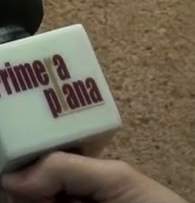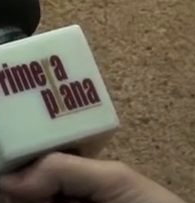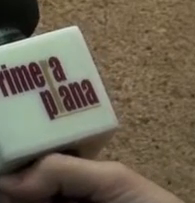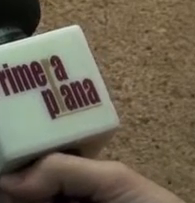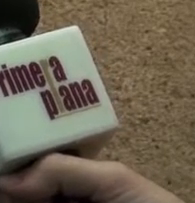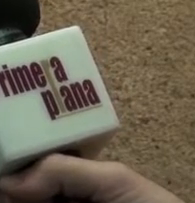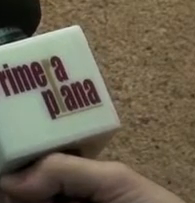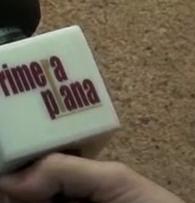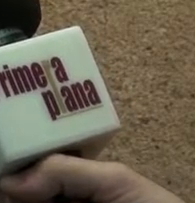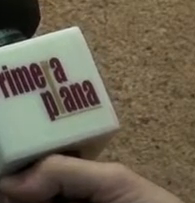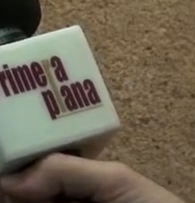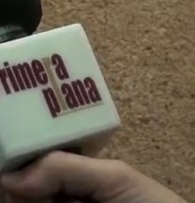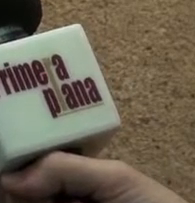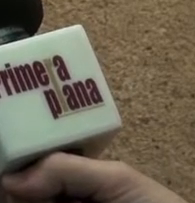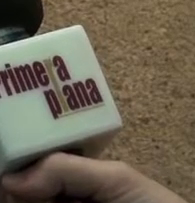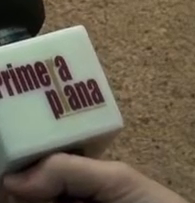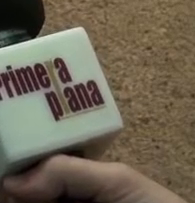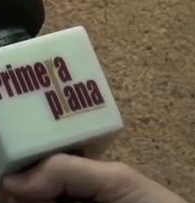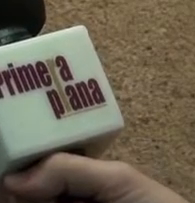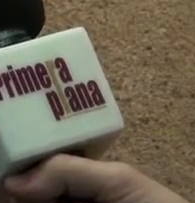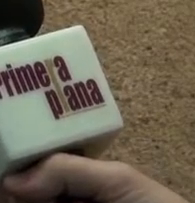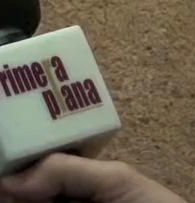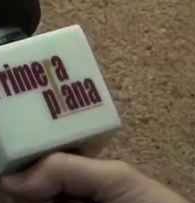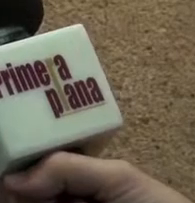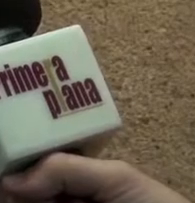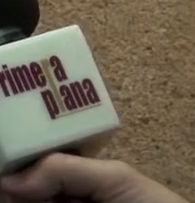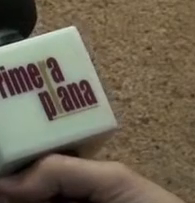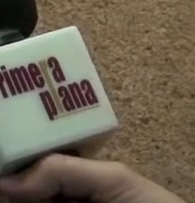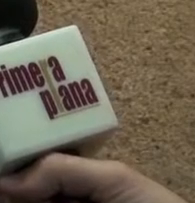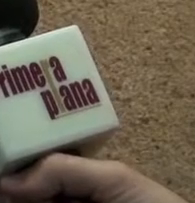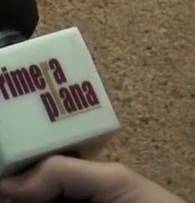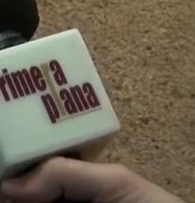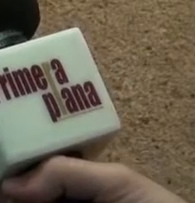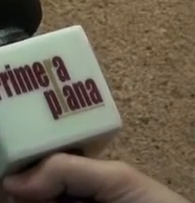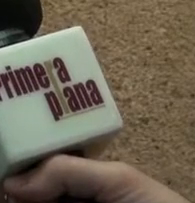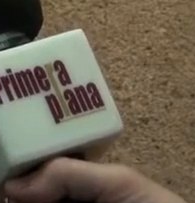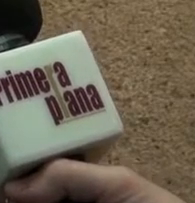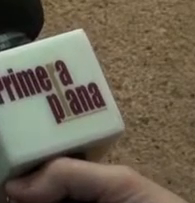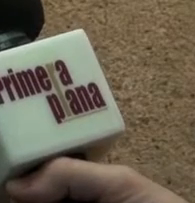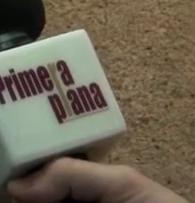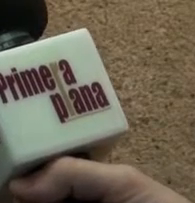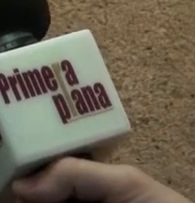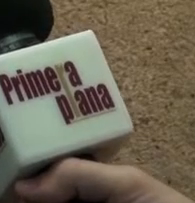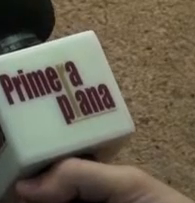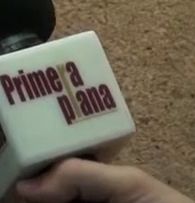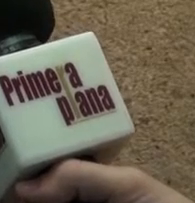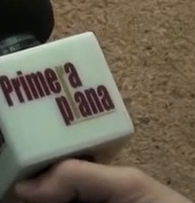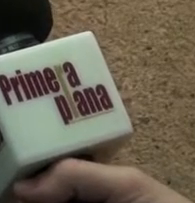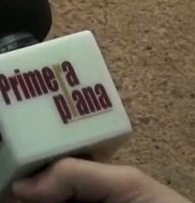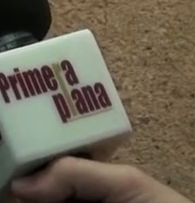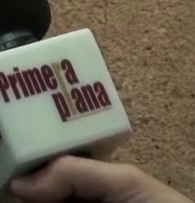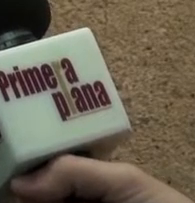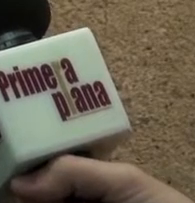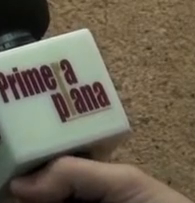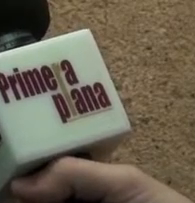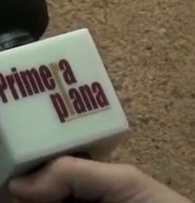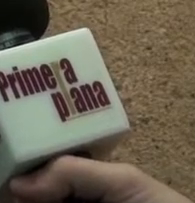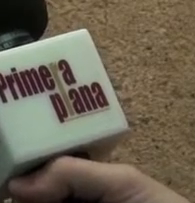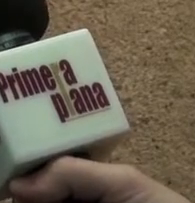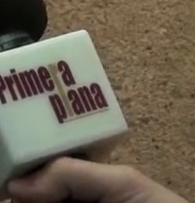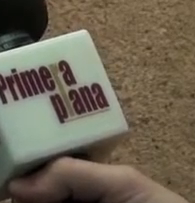ultraconservadora que escenifica más un atavismo religioso, pseudo-religioso que otra